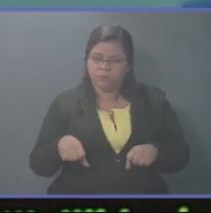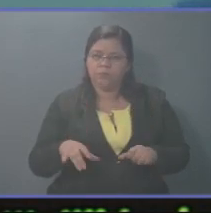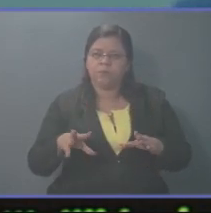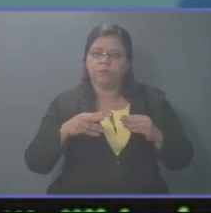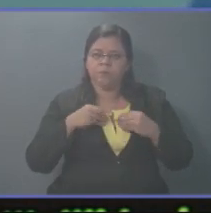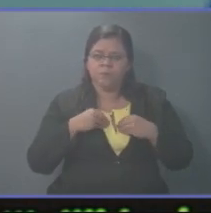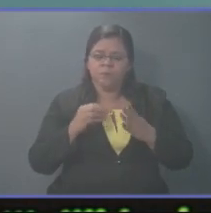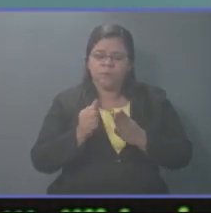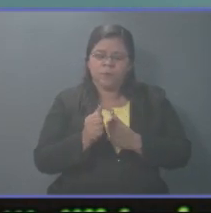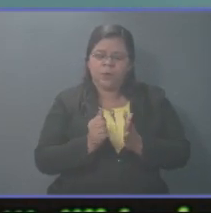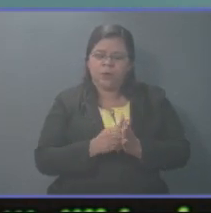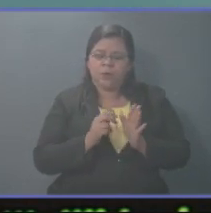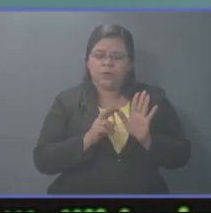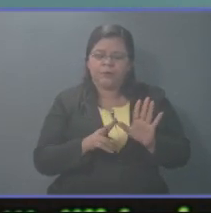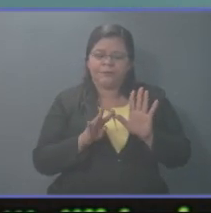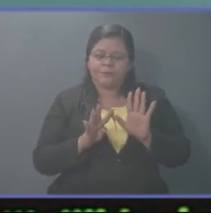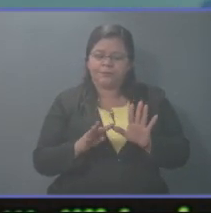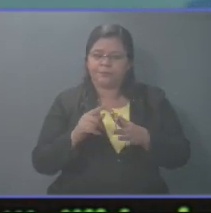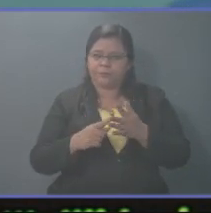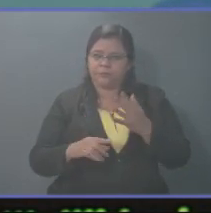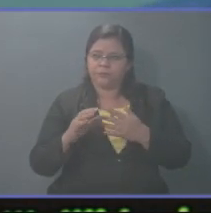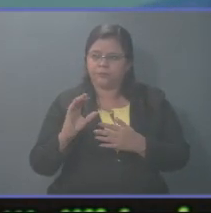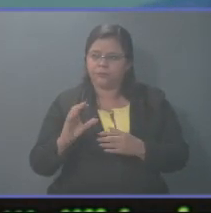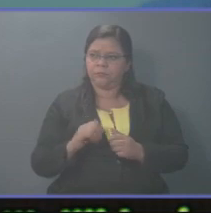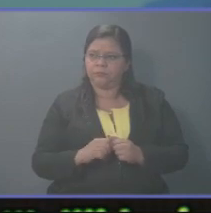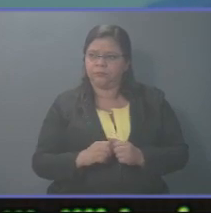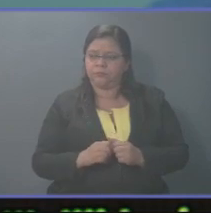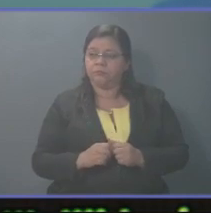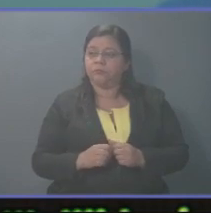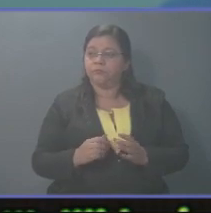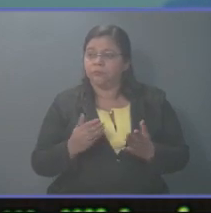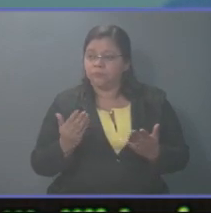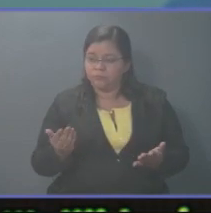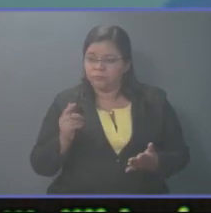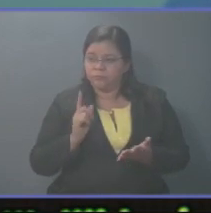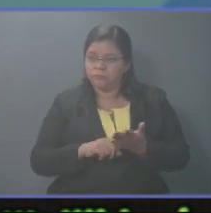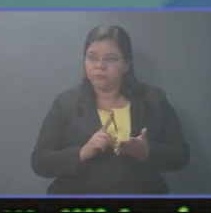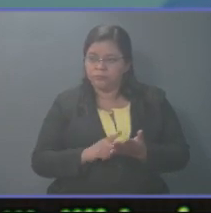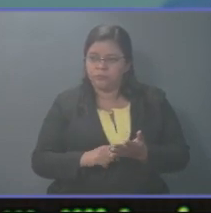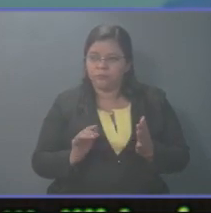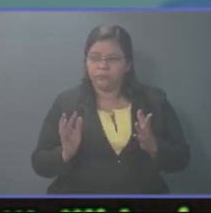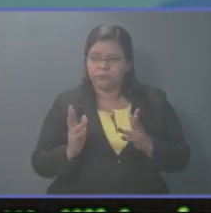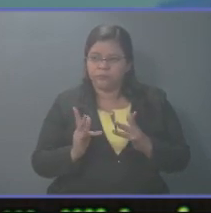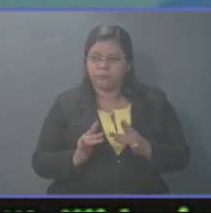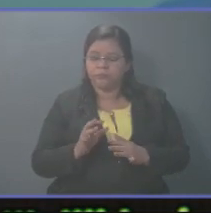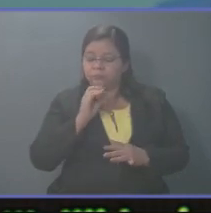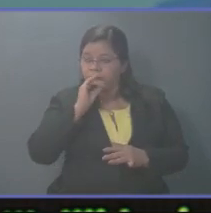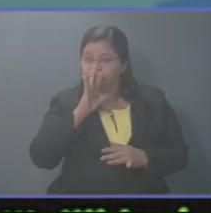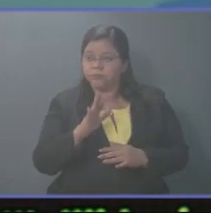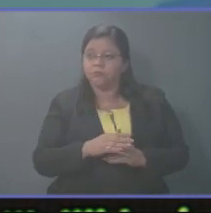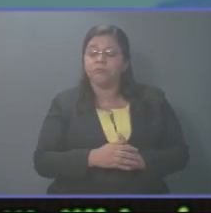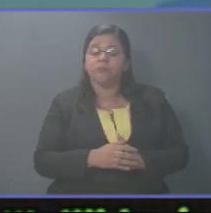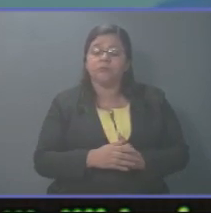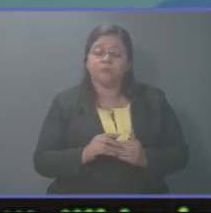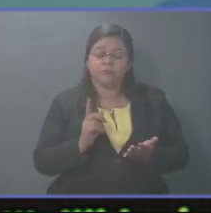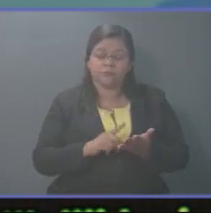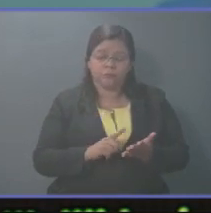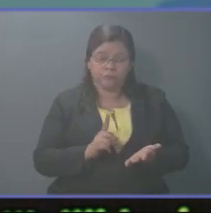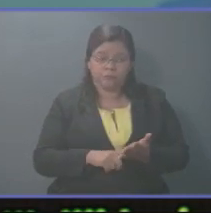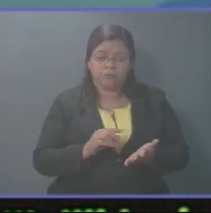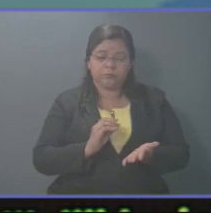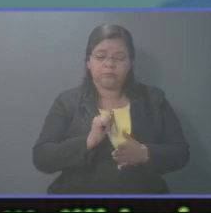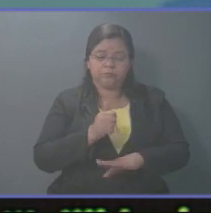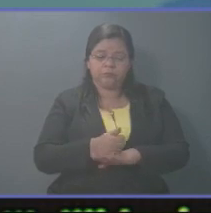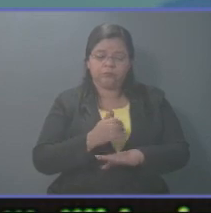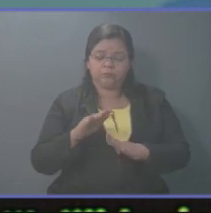el artículo 79 de la Constitución, pues en dicha regulación se ordena que tales circunscripciones se establecerán en